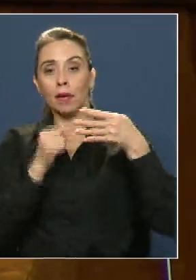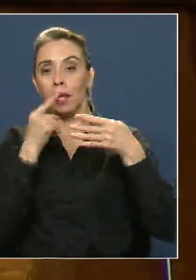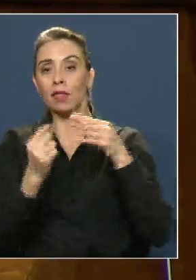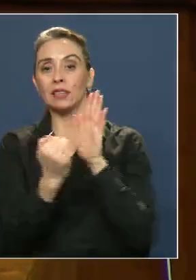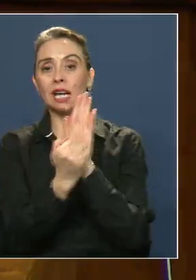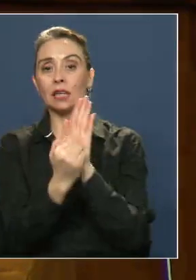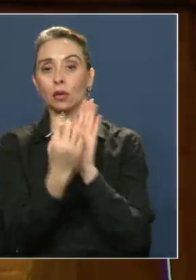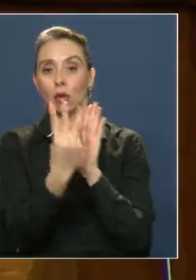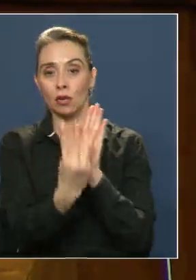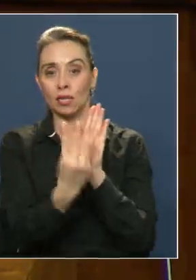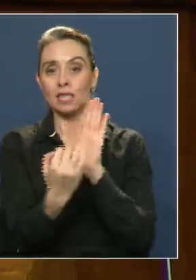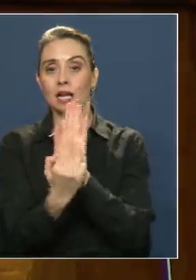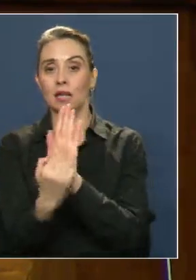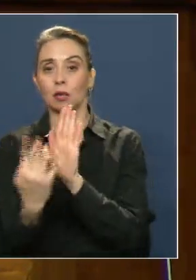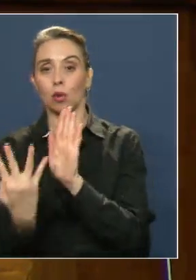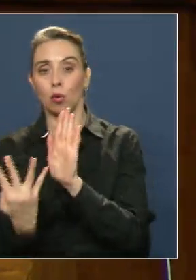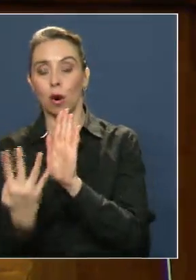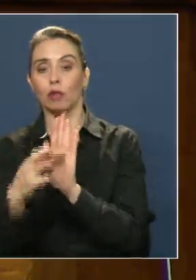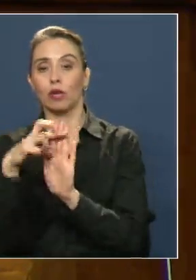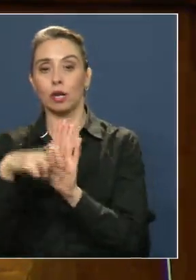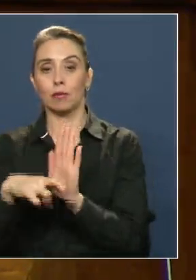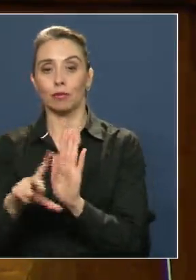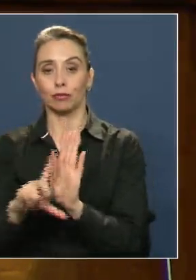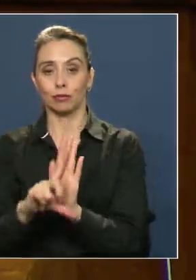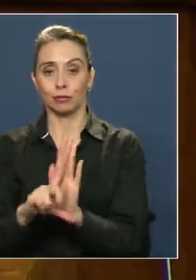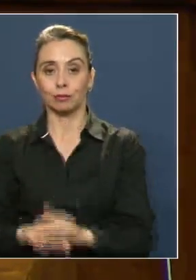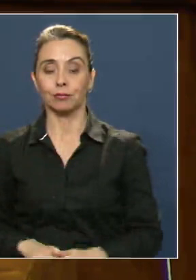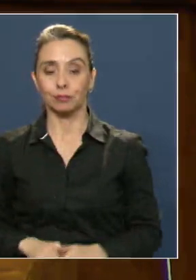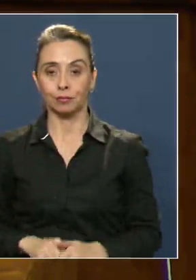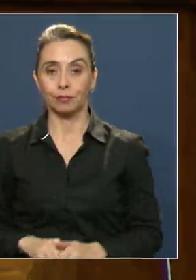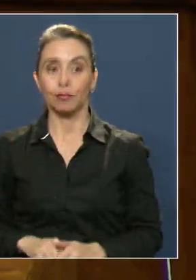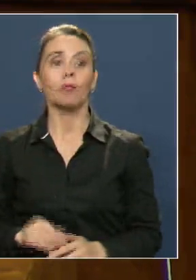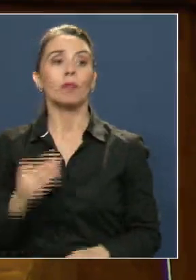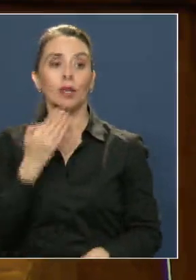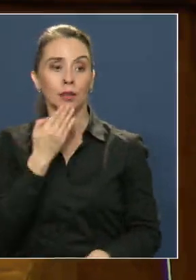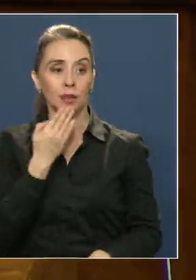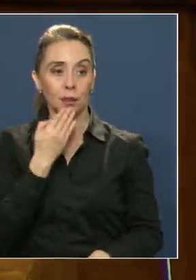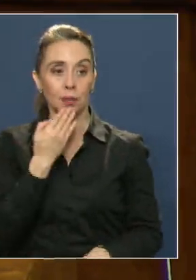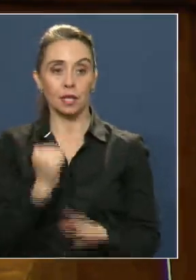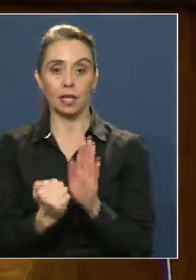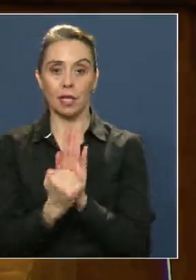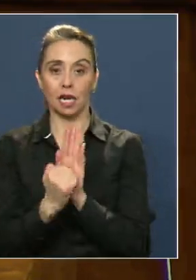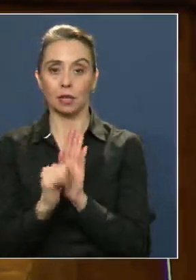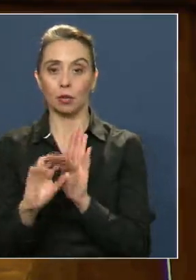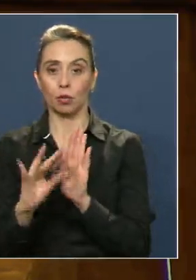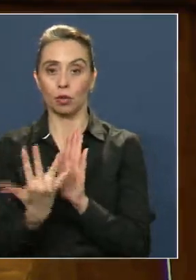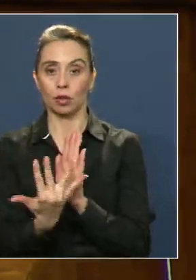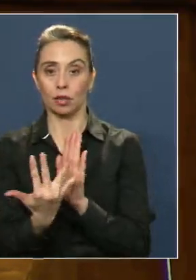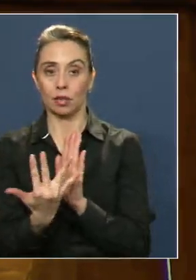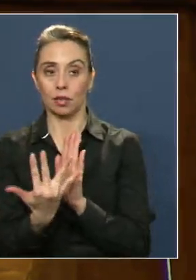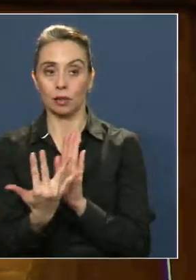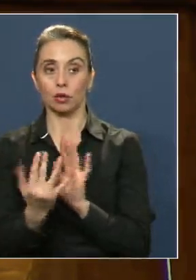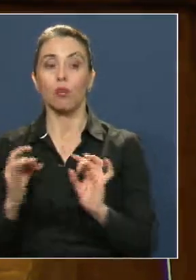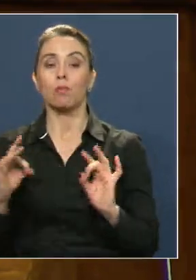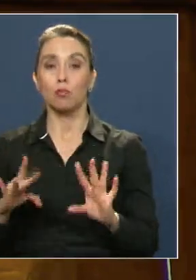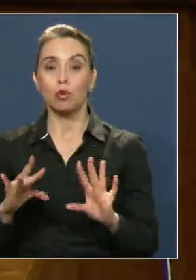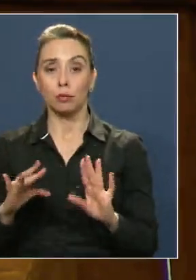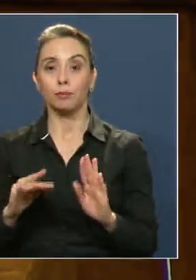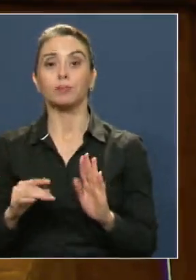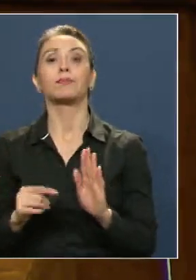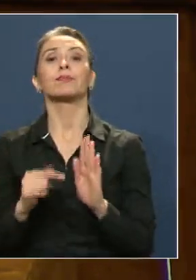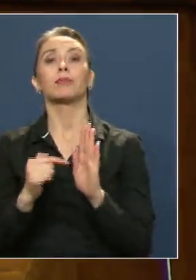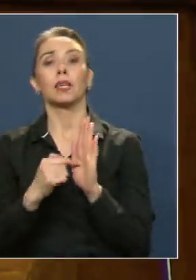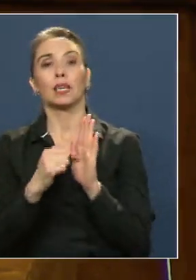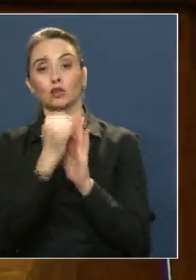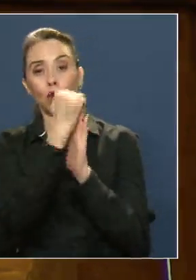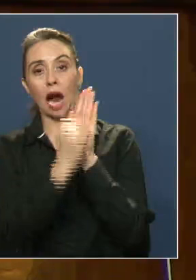artículos 3 y 4 de este proyecto. A su vez, el artículo 5 establece que las disposiciones de